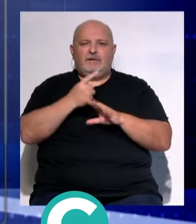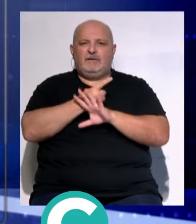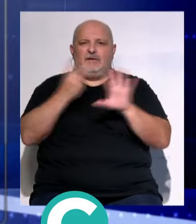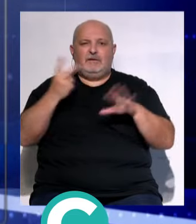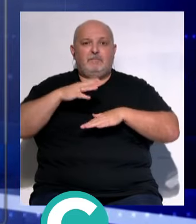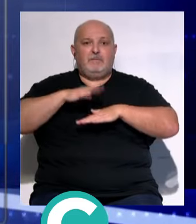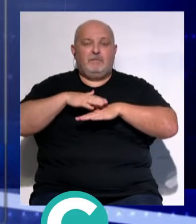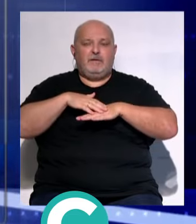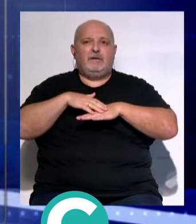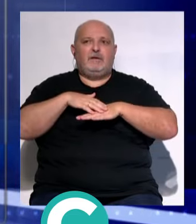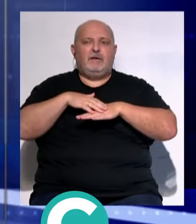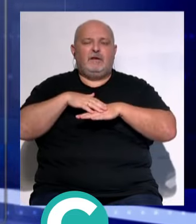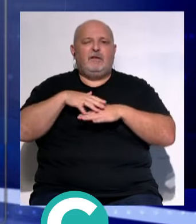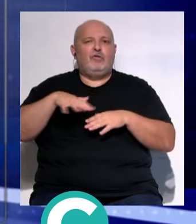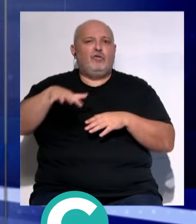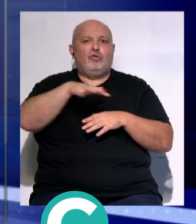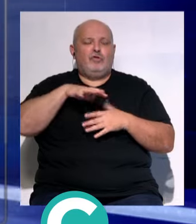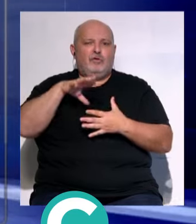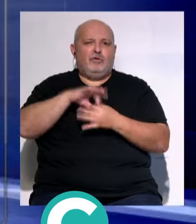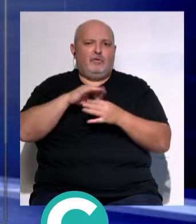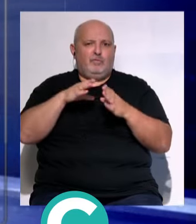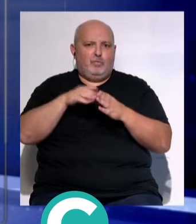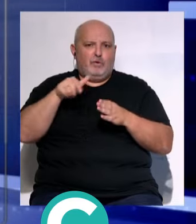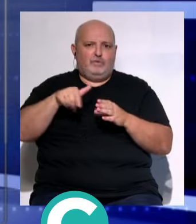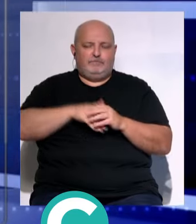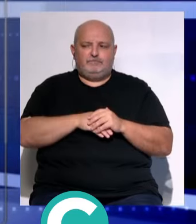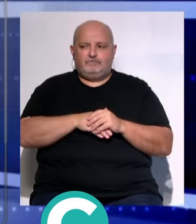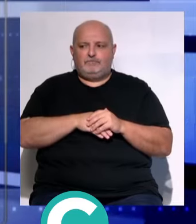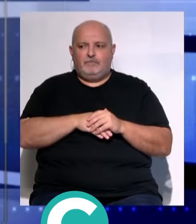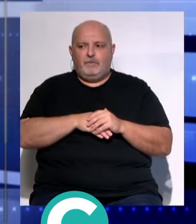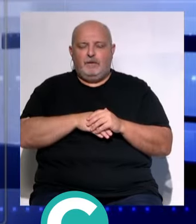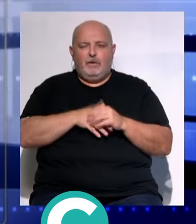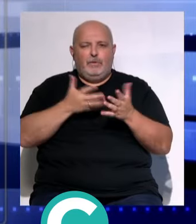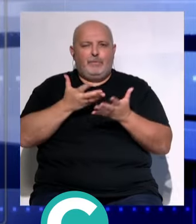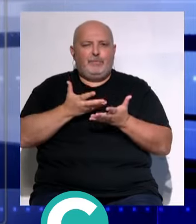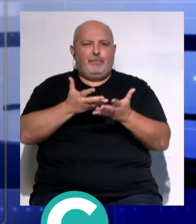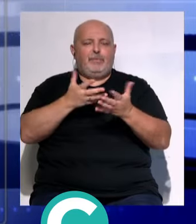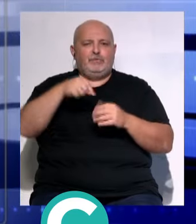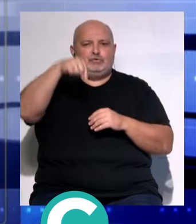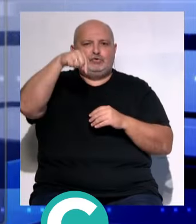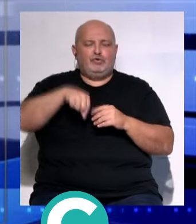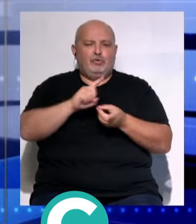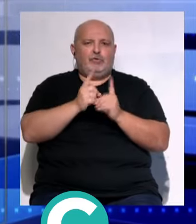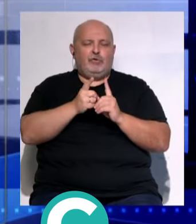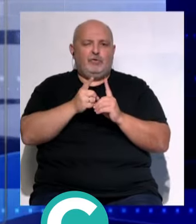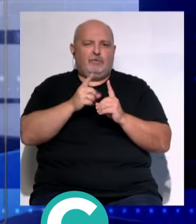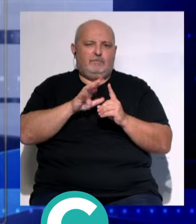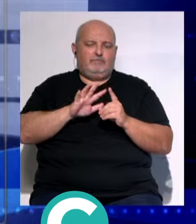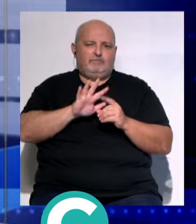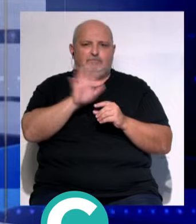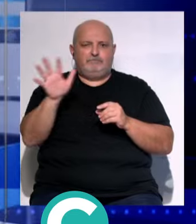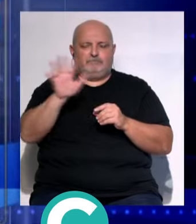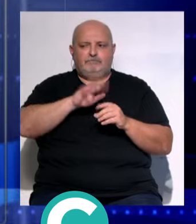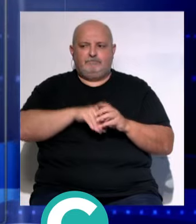17 grados de mínima... ...que registrará el puerto de Santa María... ...los vientos serán del sur rolando a oeste en el